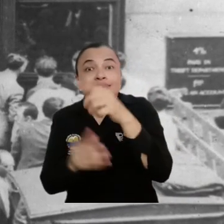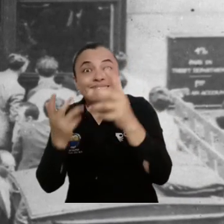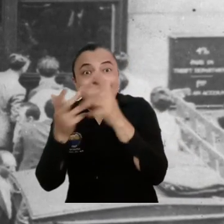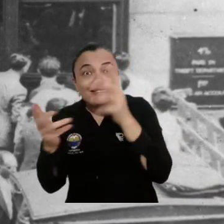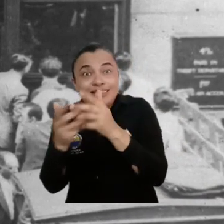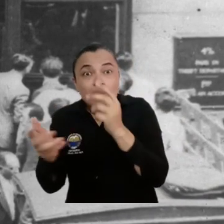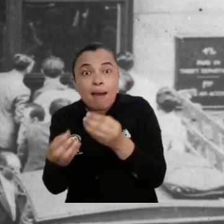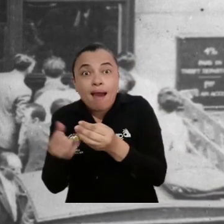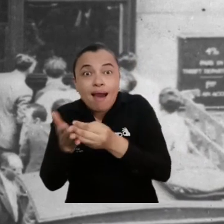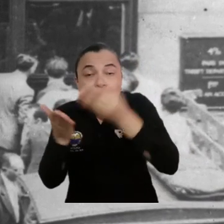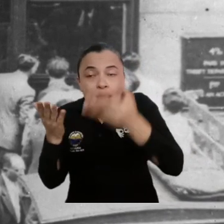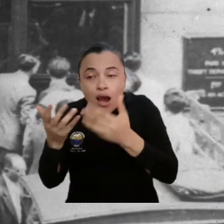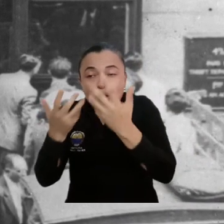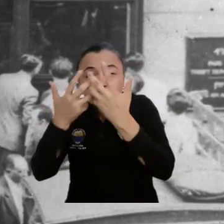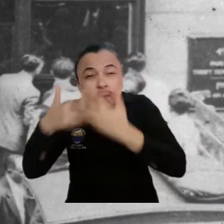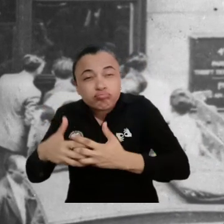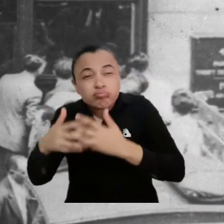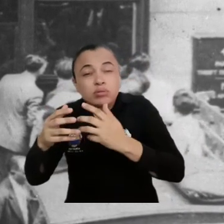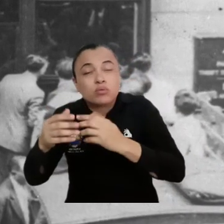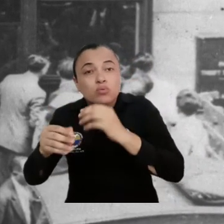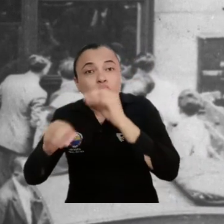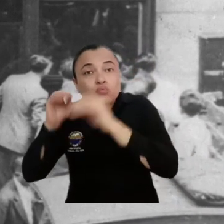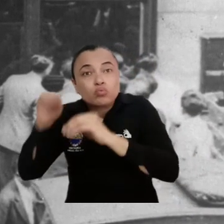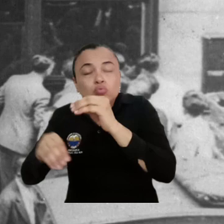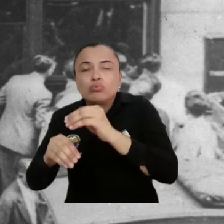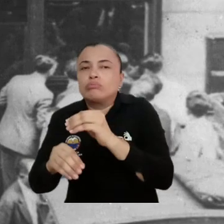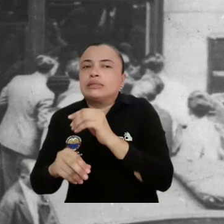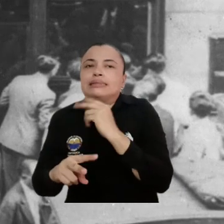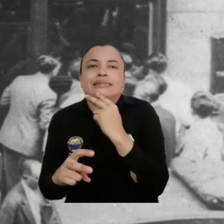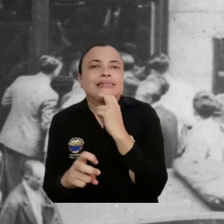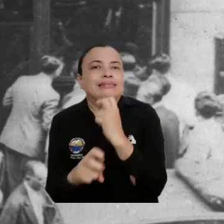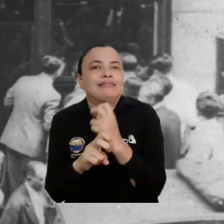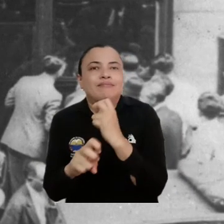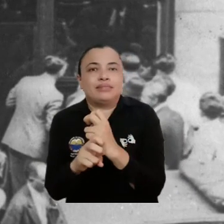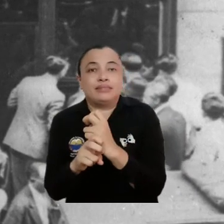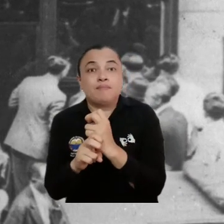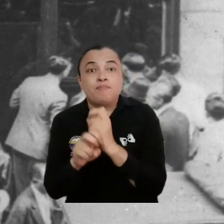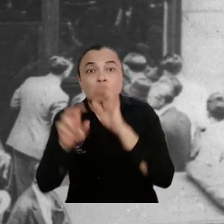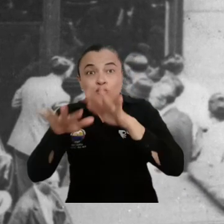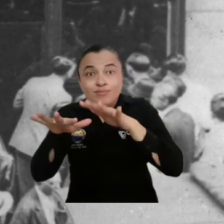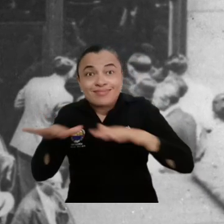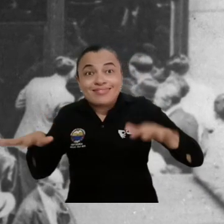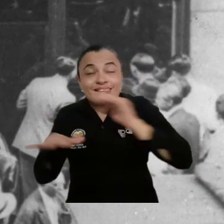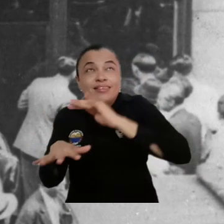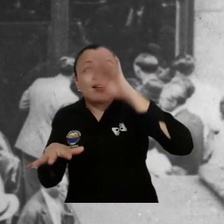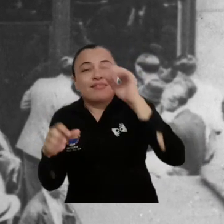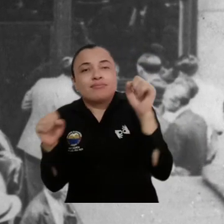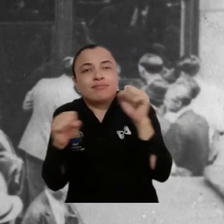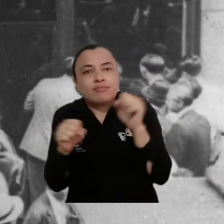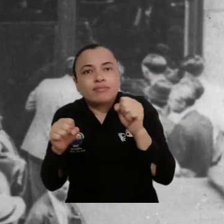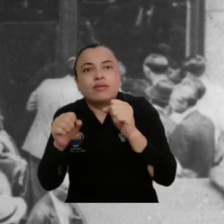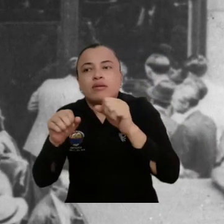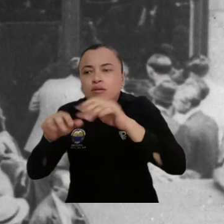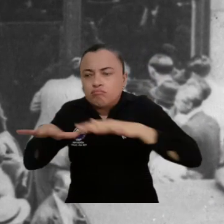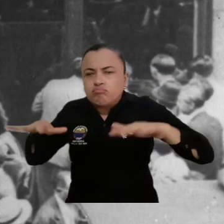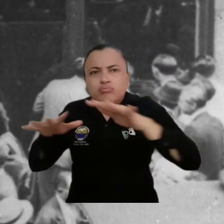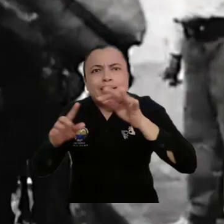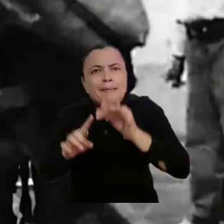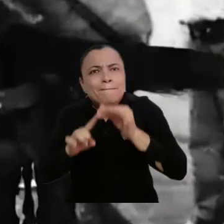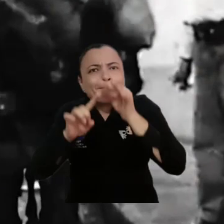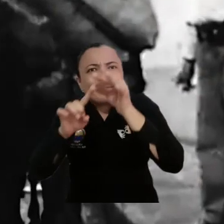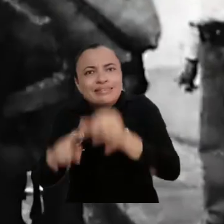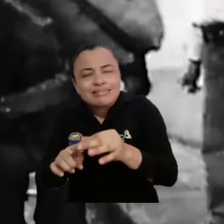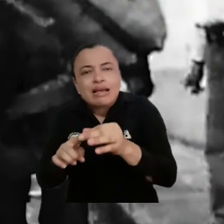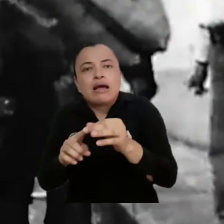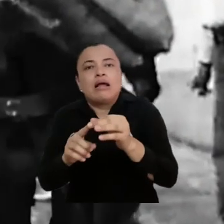Las grandes haciendas cafeteras de la Sierra Nevada dependían de infraestructura compleja, transporte de larga distancia y mano de obra